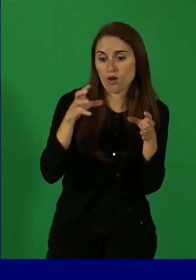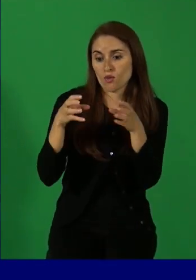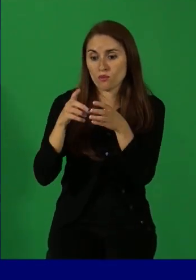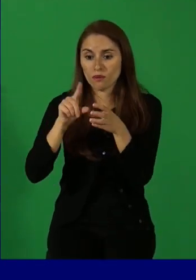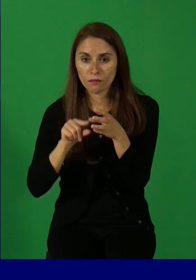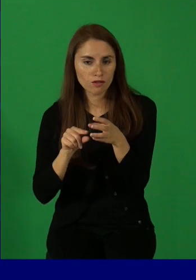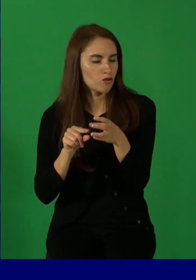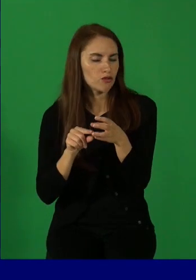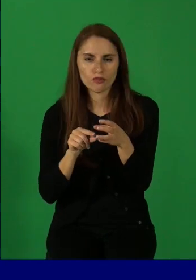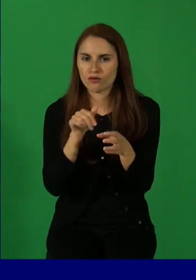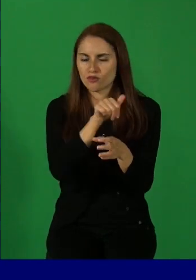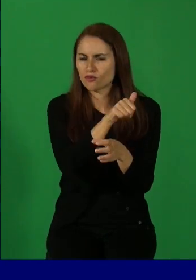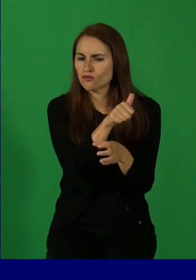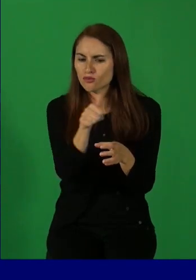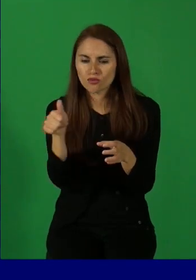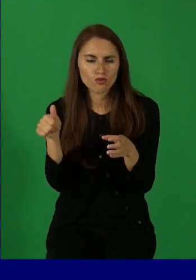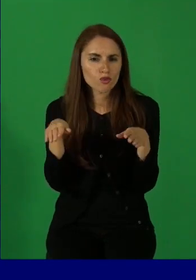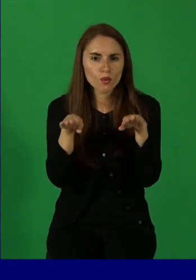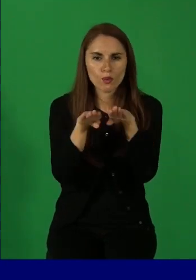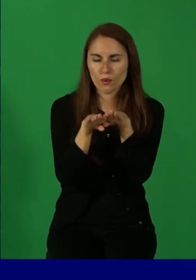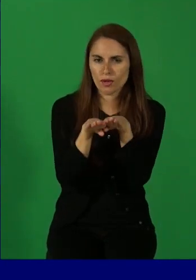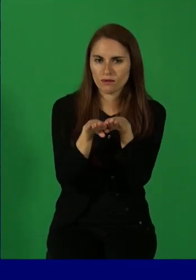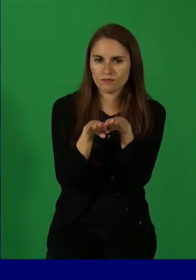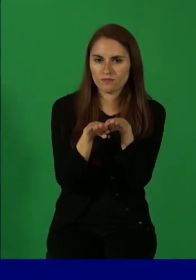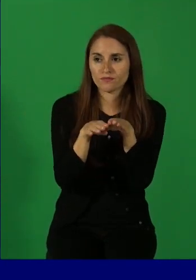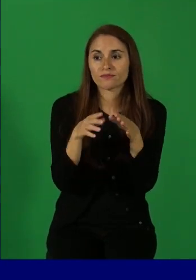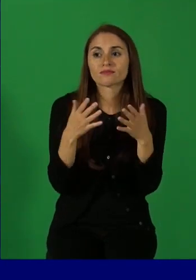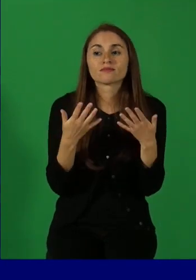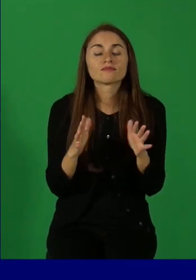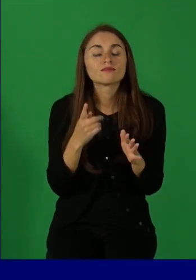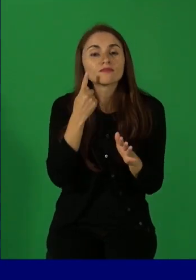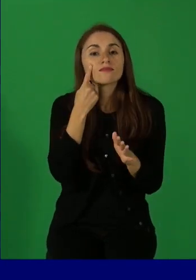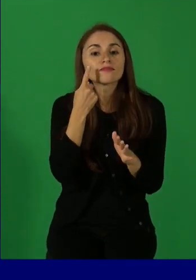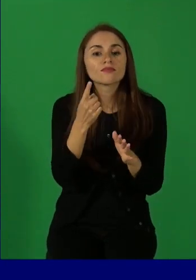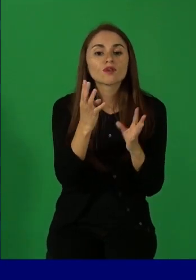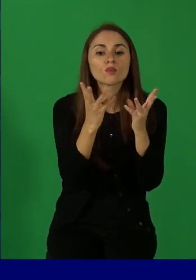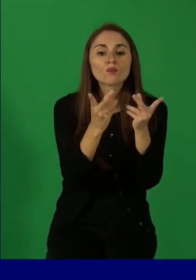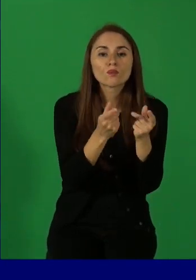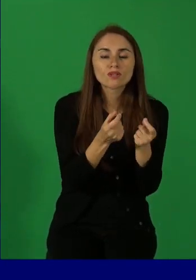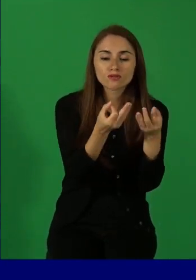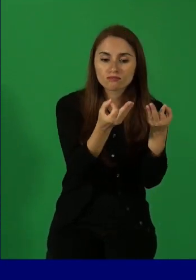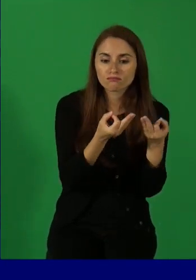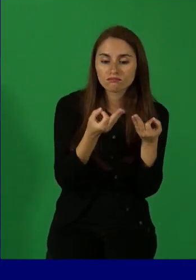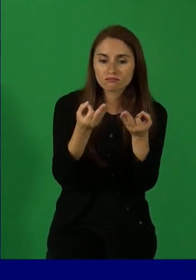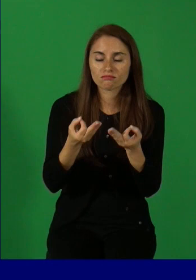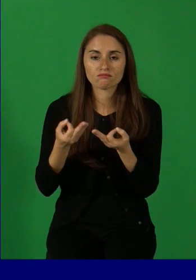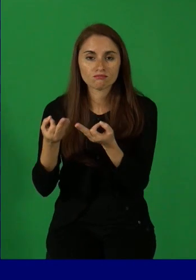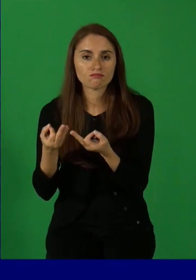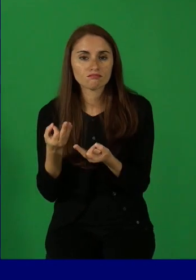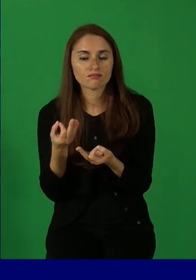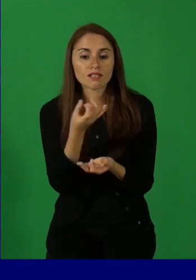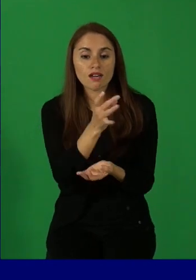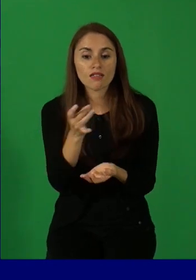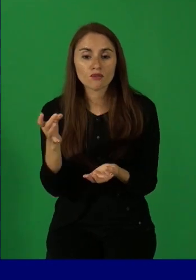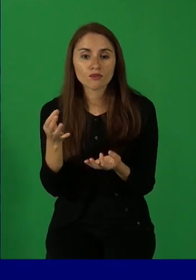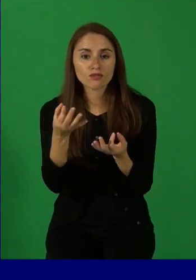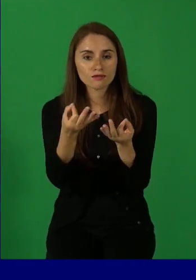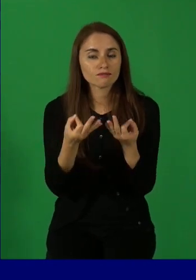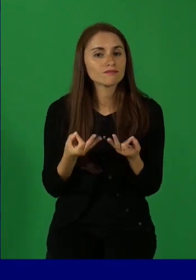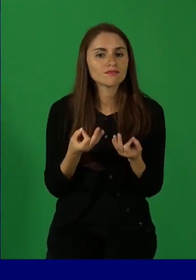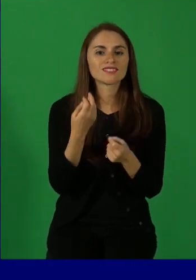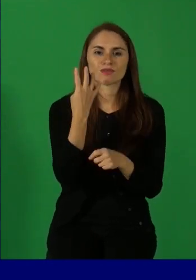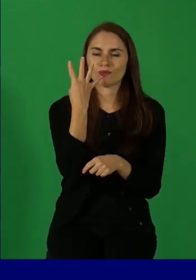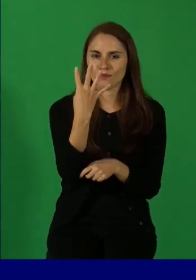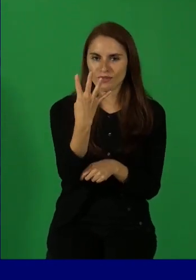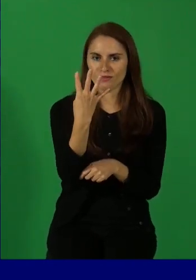Y hemos terminado de repartir. Fíjate bien entonces, ¿cuántos elementos tiene cada grupo? Muy bien, tiene 4.